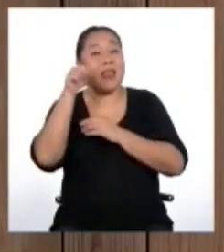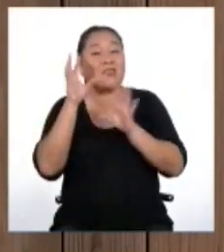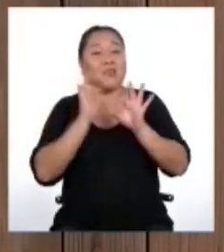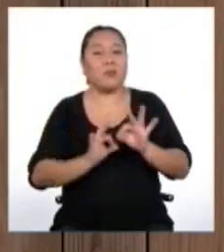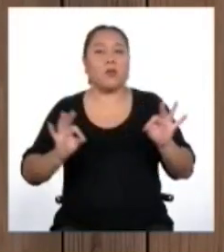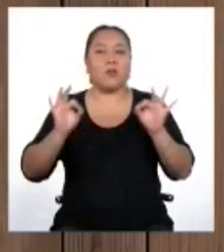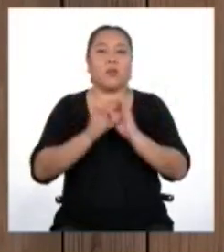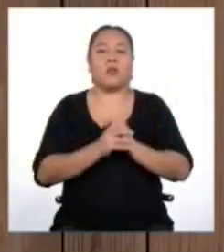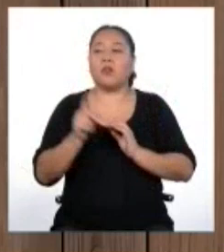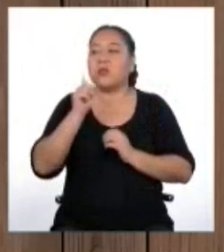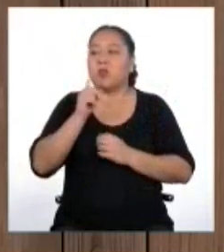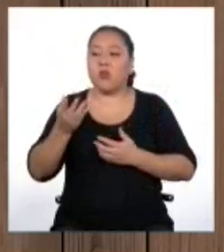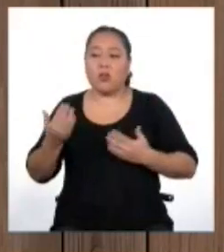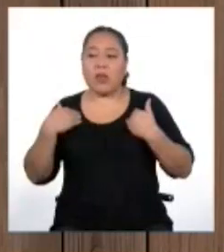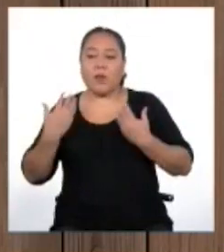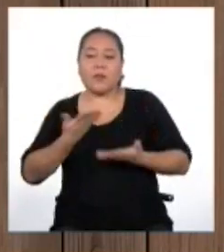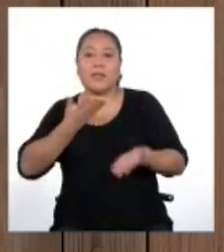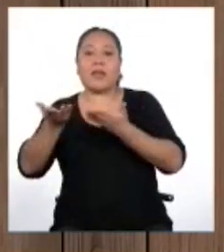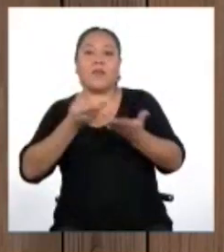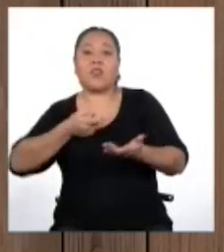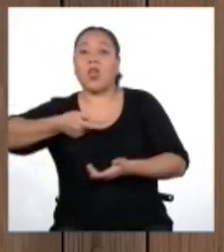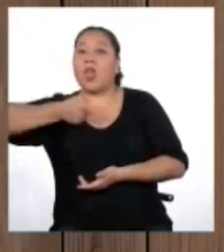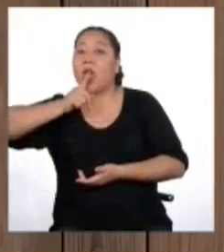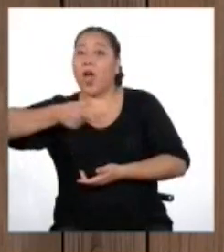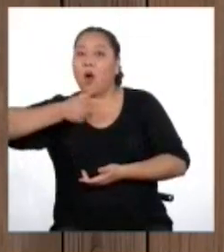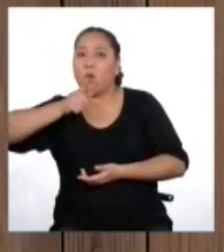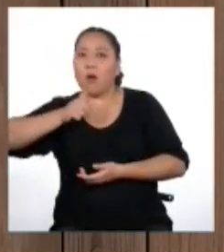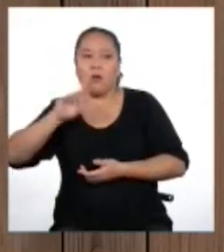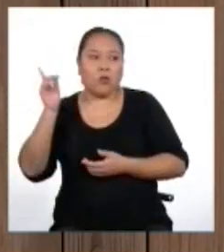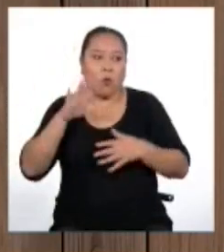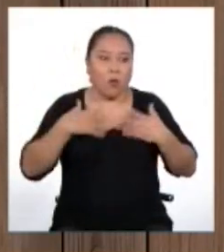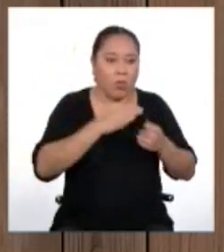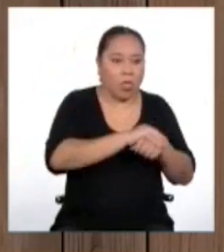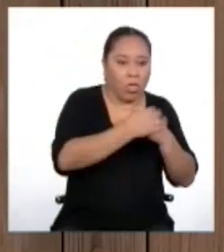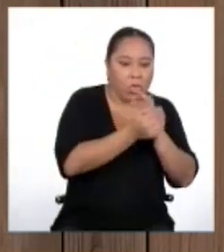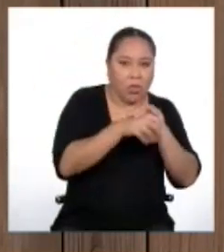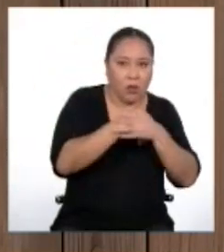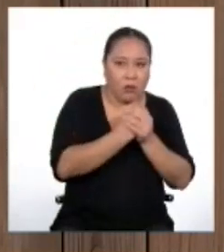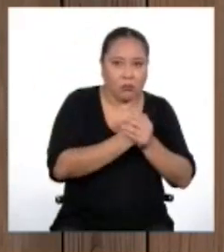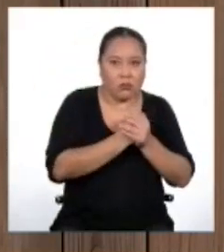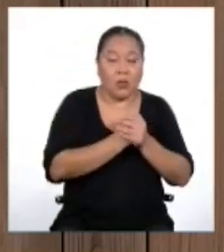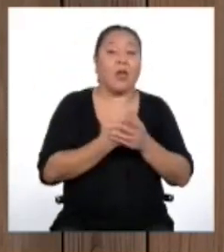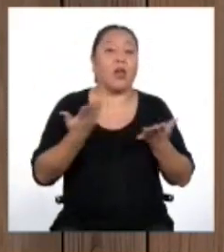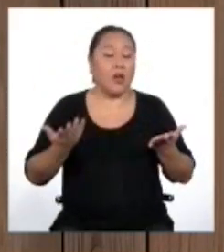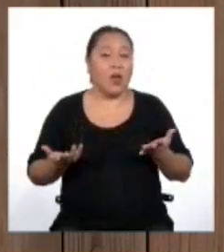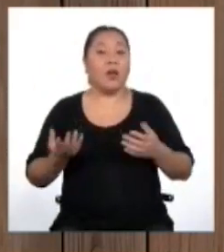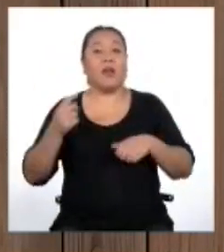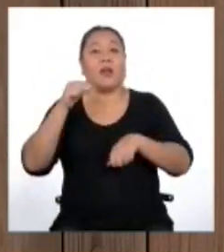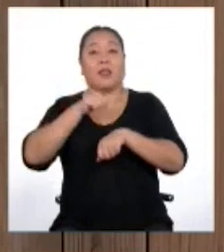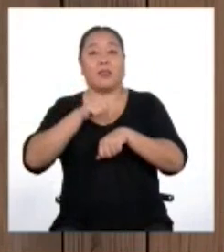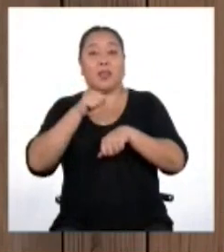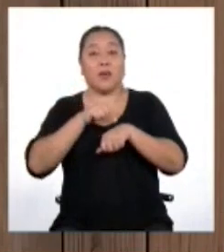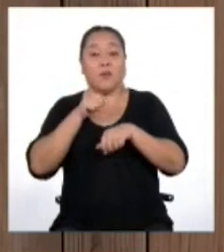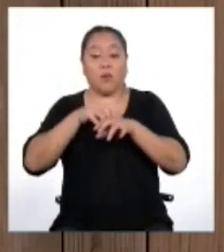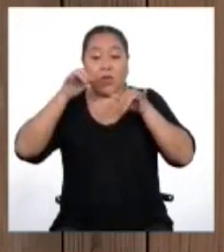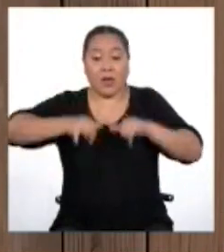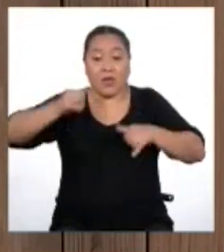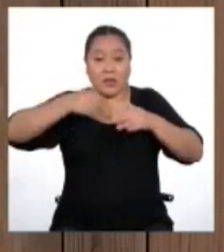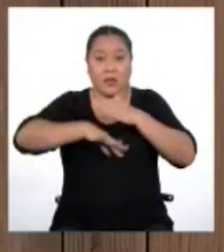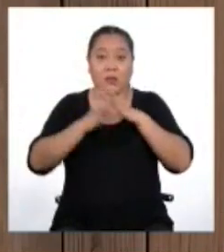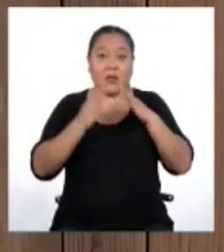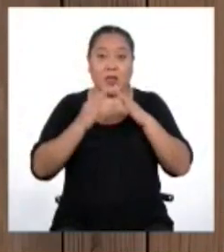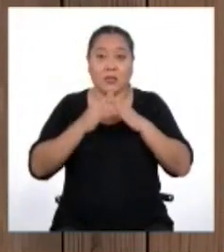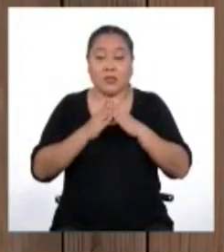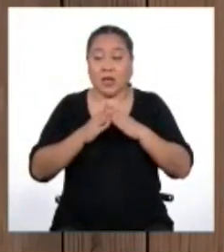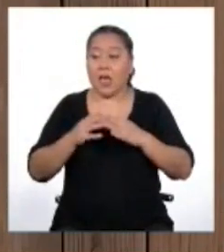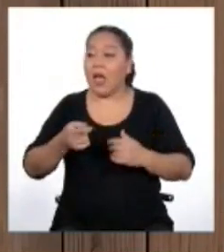de agua potable, no podríamos hacerlo. Entonces, mientras dure el estado de emergencia, el servicio de agua potable no se